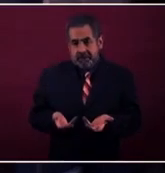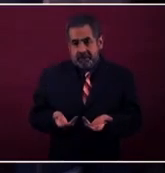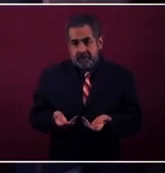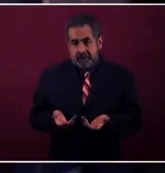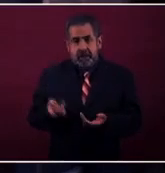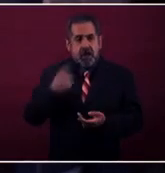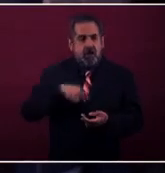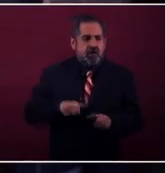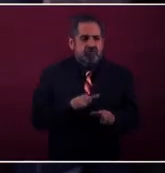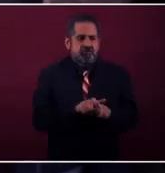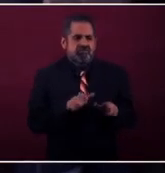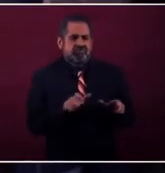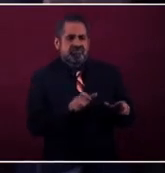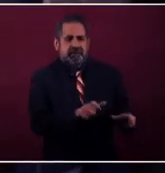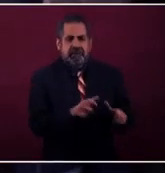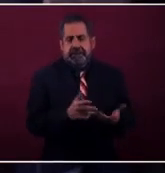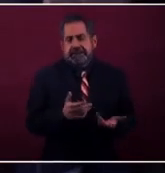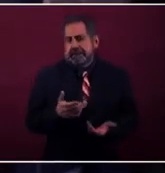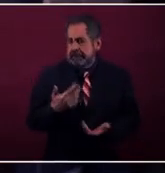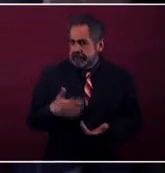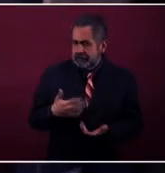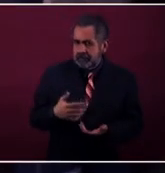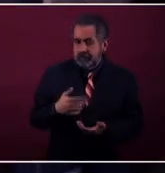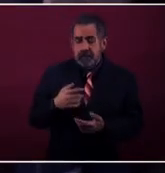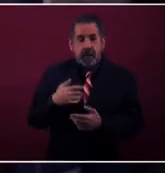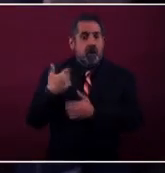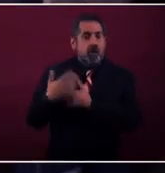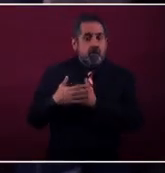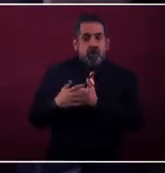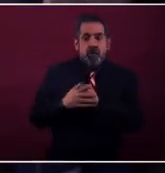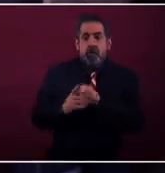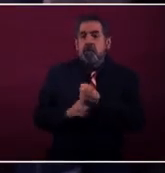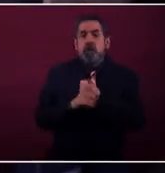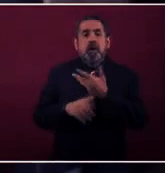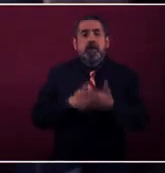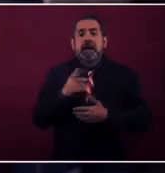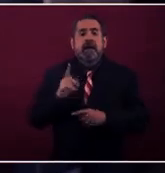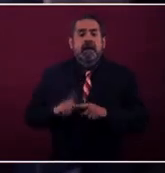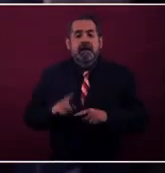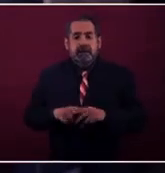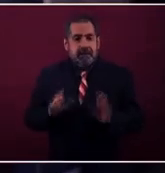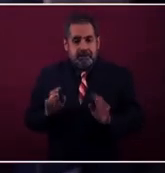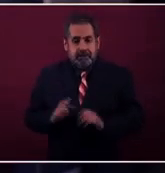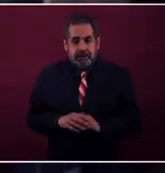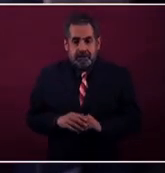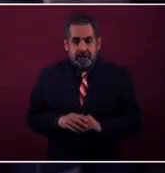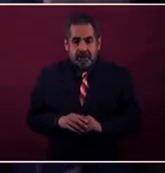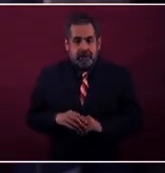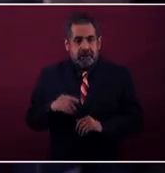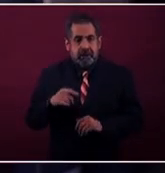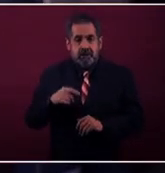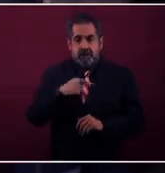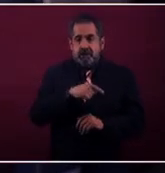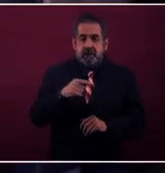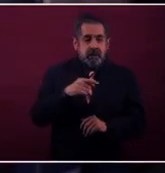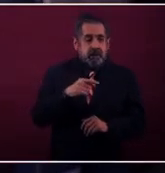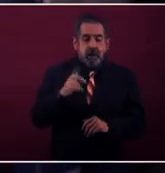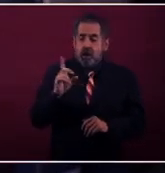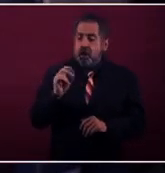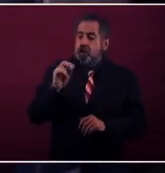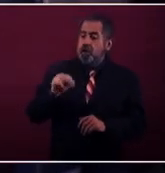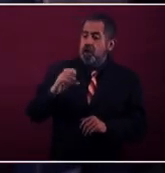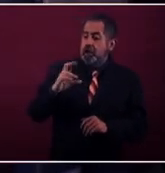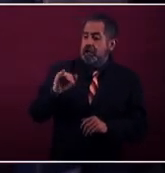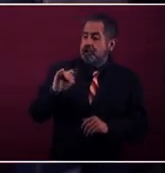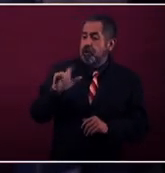están agudizando. Y esto en lo que se va a convertir es que don Cristóbal va a pasar un año